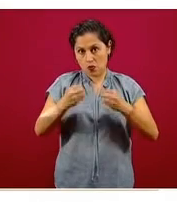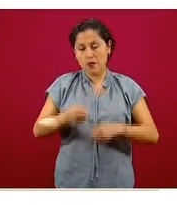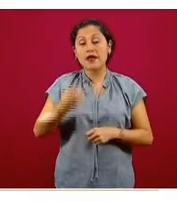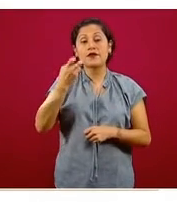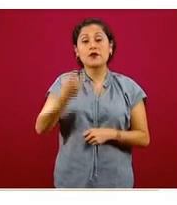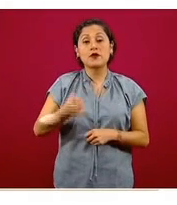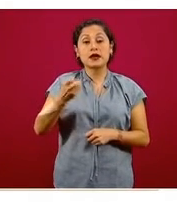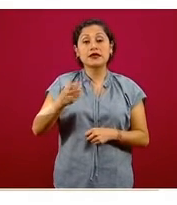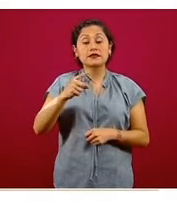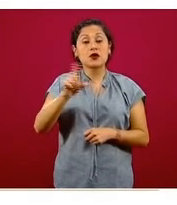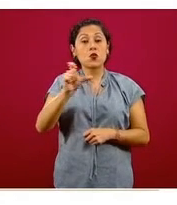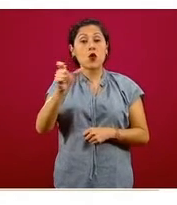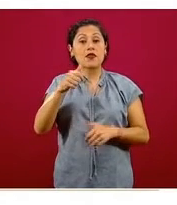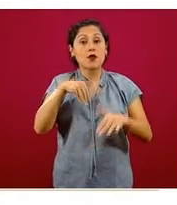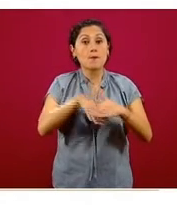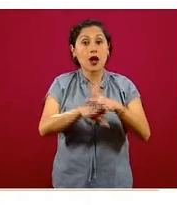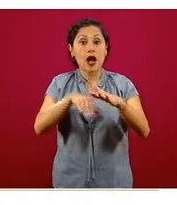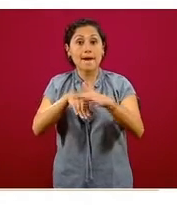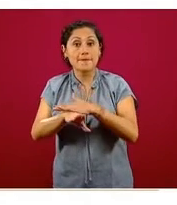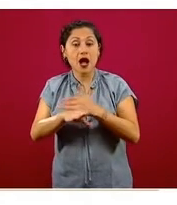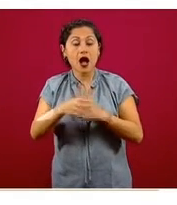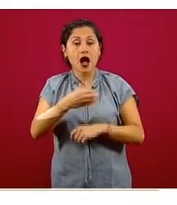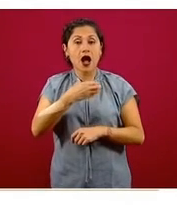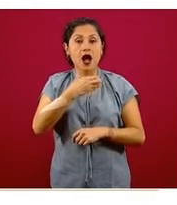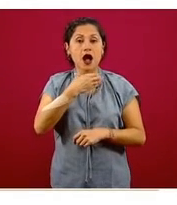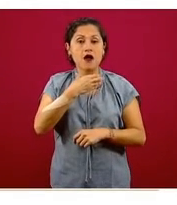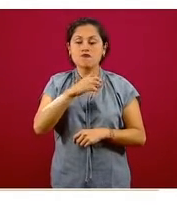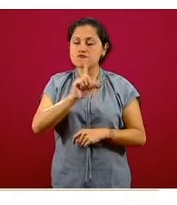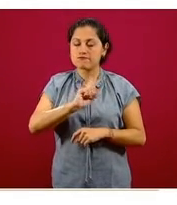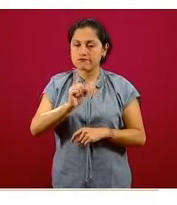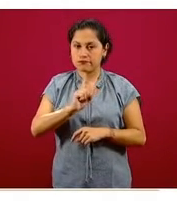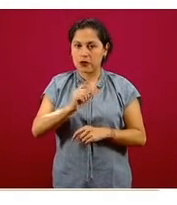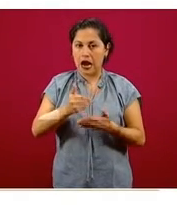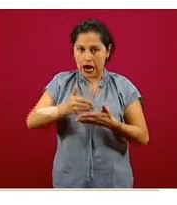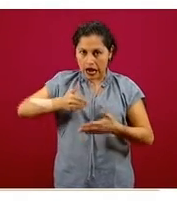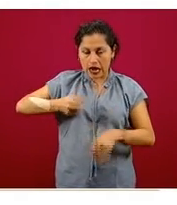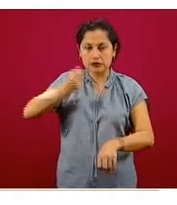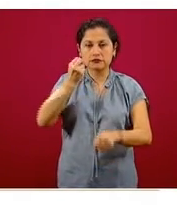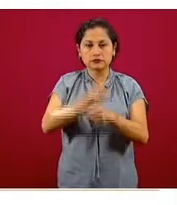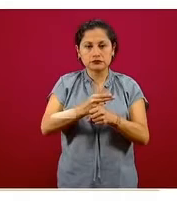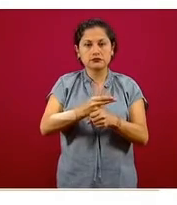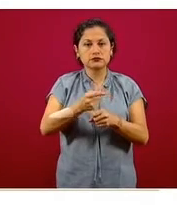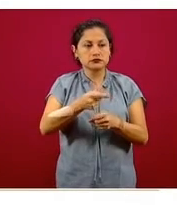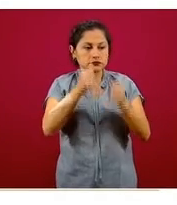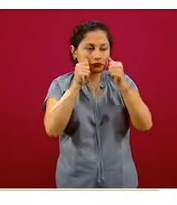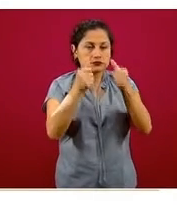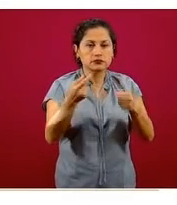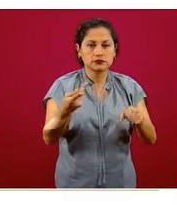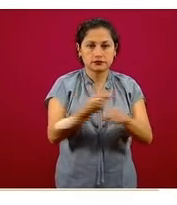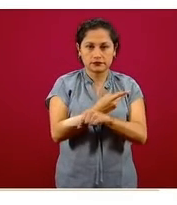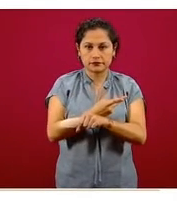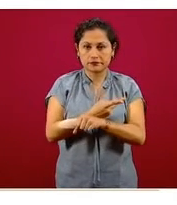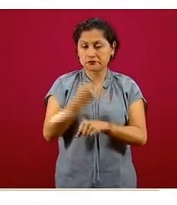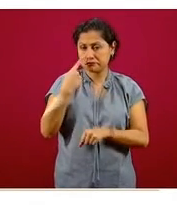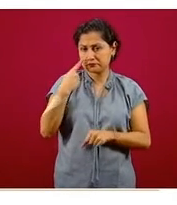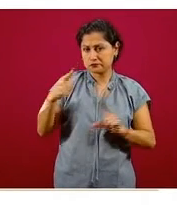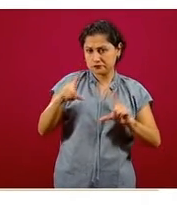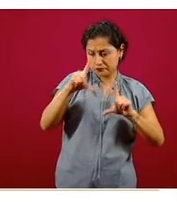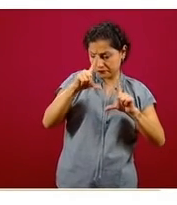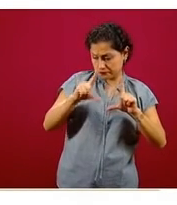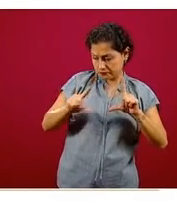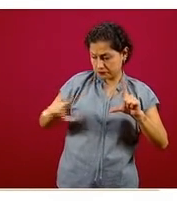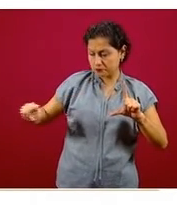punto hay que tomar medidas inmediatamente para no llegar a la saturación de los hospitales. Entonces todos se encuentran por debajo del